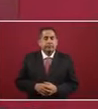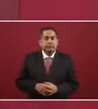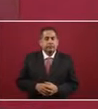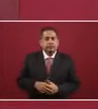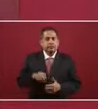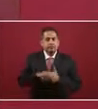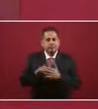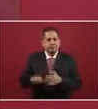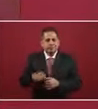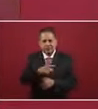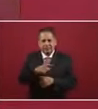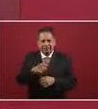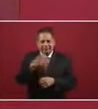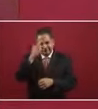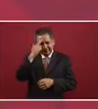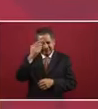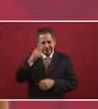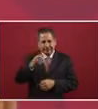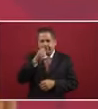lo de la longaniza,